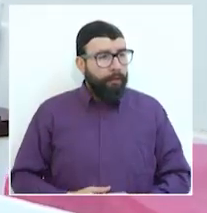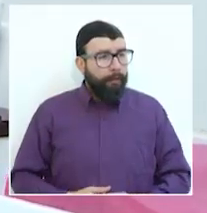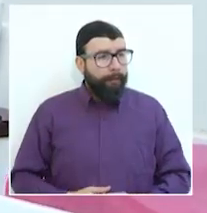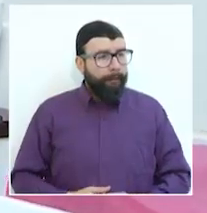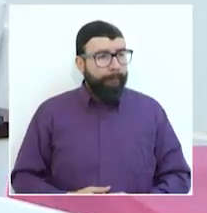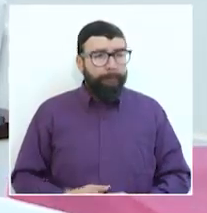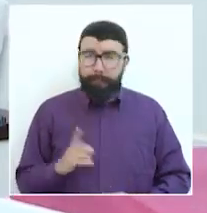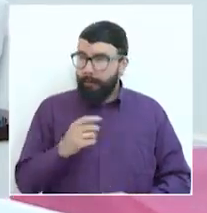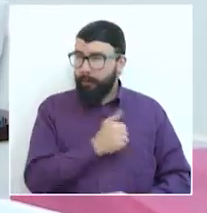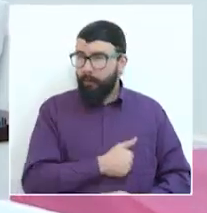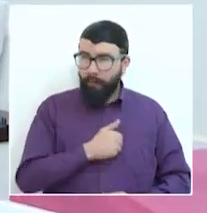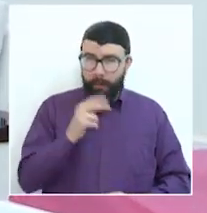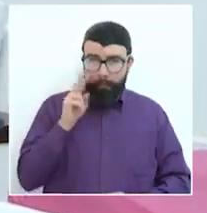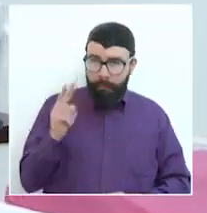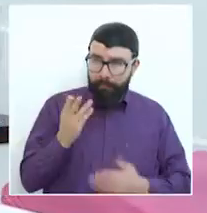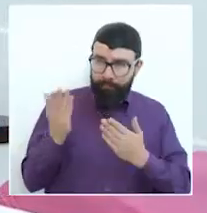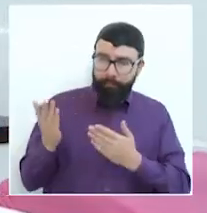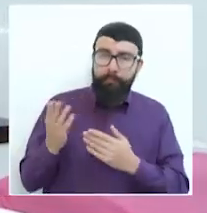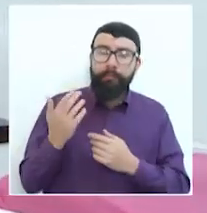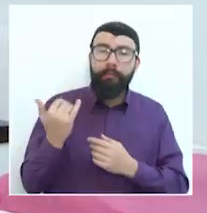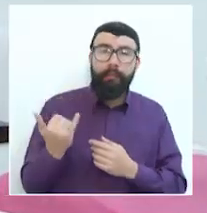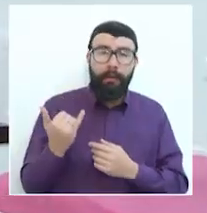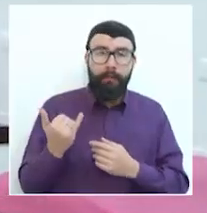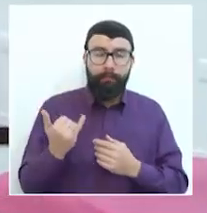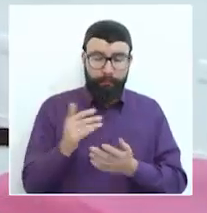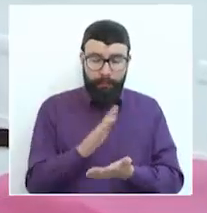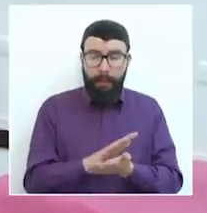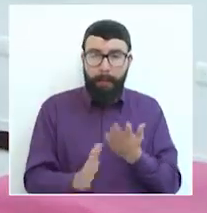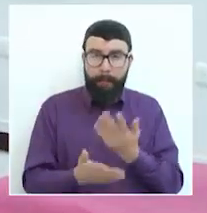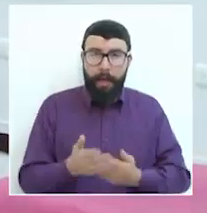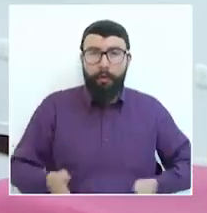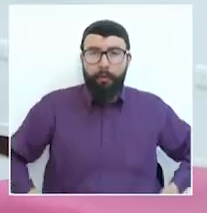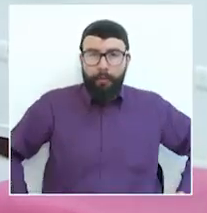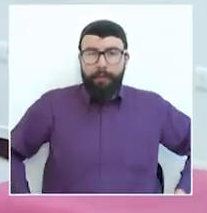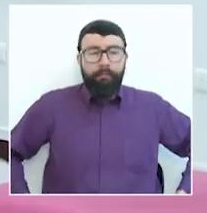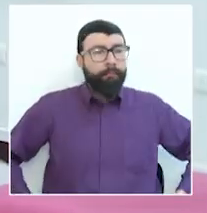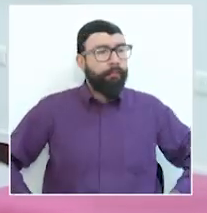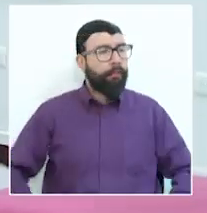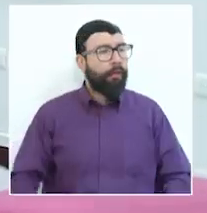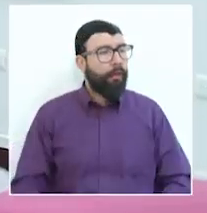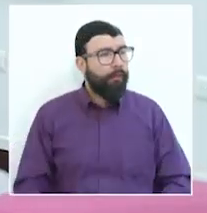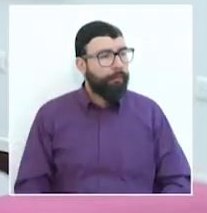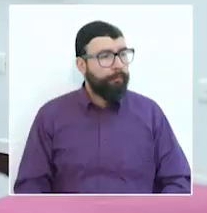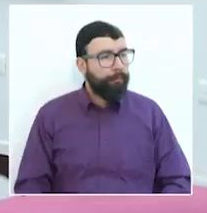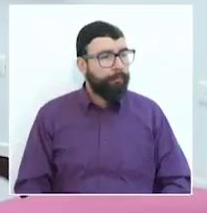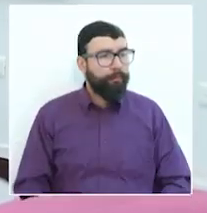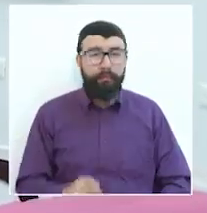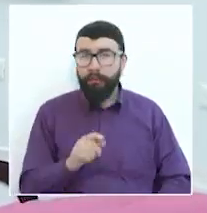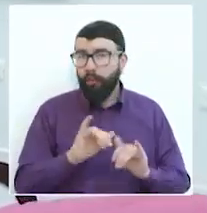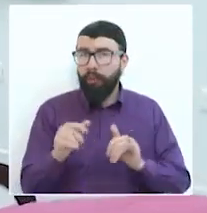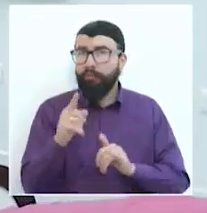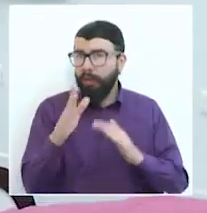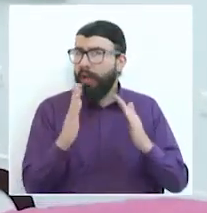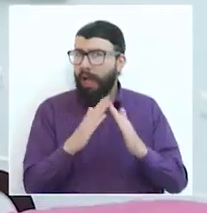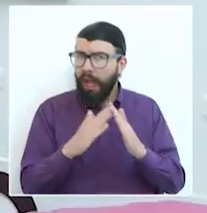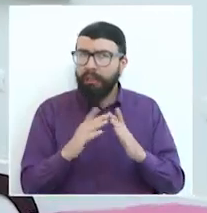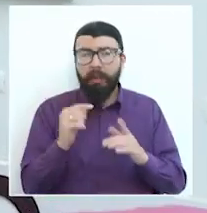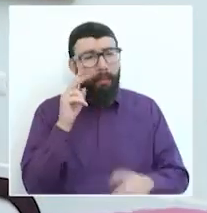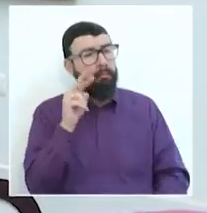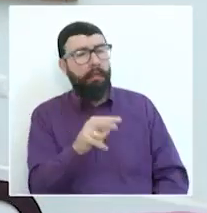allá, manos a los lados, y esto lo podemos también hacer en nuestra casa con nuestras parejas, con